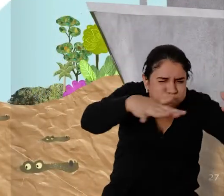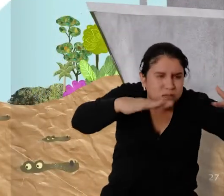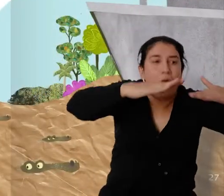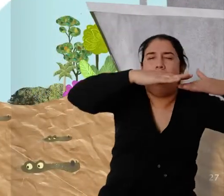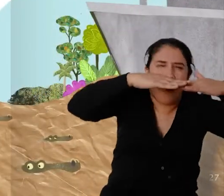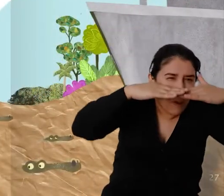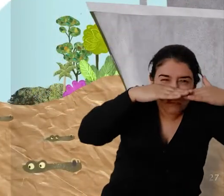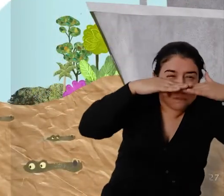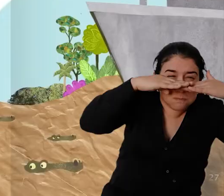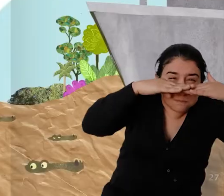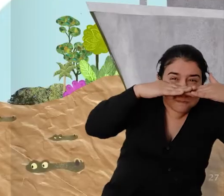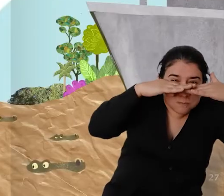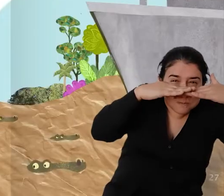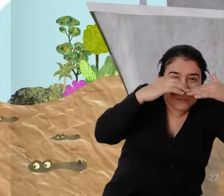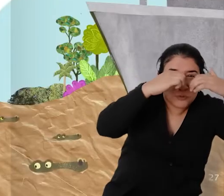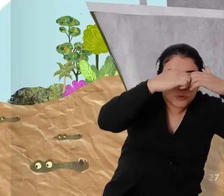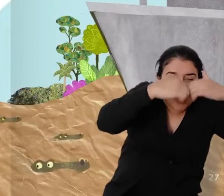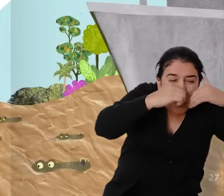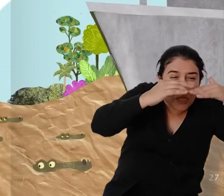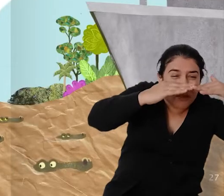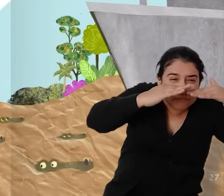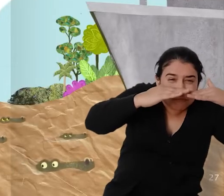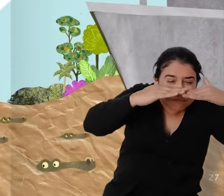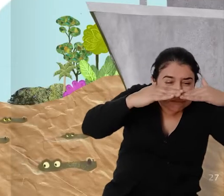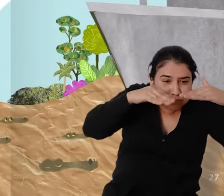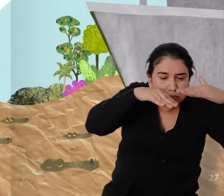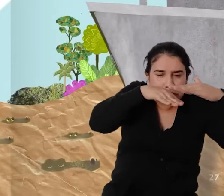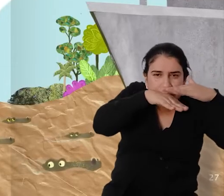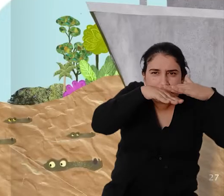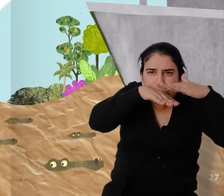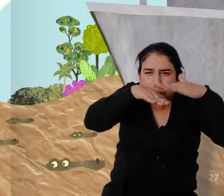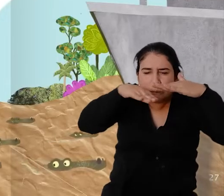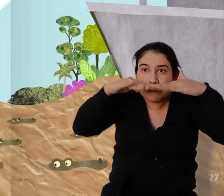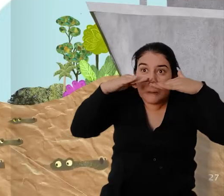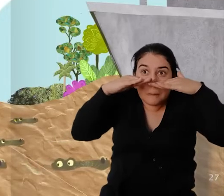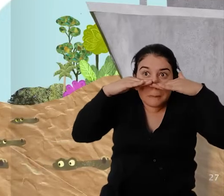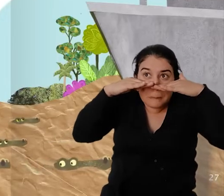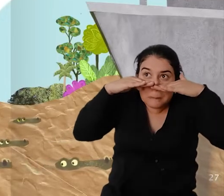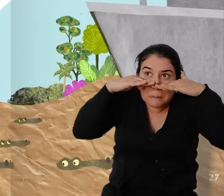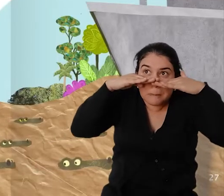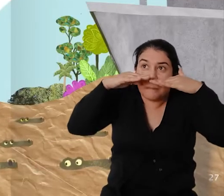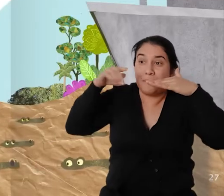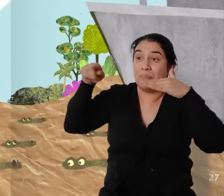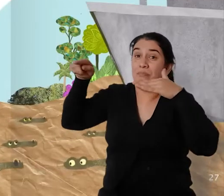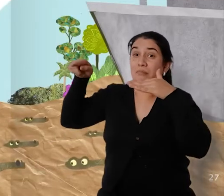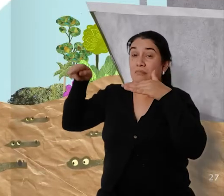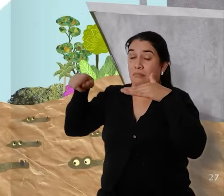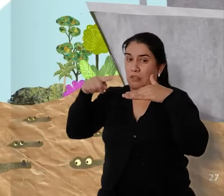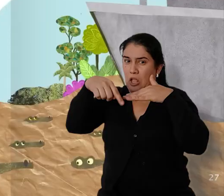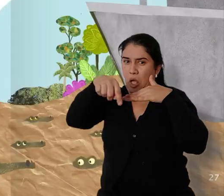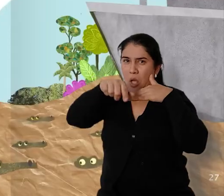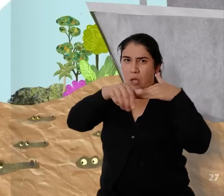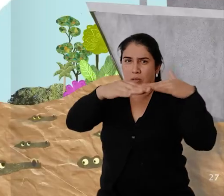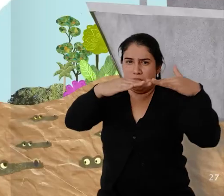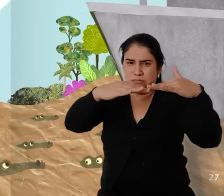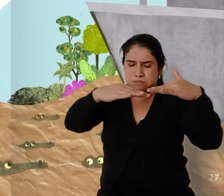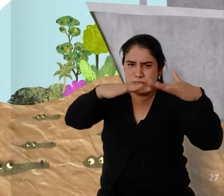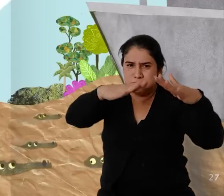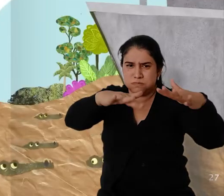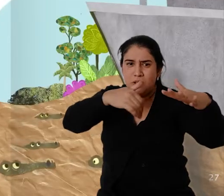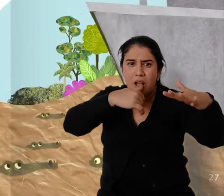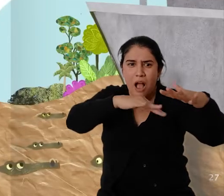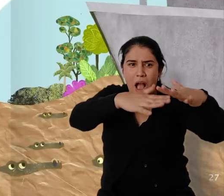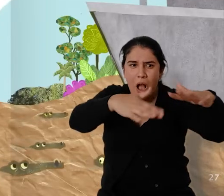Los yacarés desaparecieron en un instante bajo el agua y nadaron hacia la orilla, donde quedaron hundidos con la nariz y los